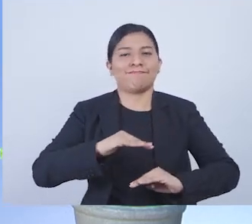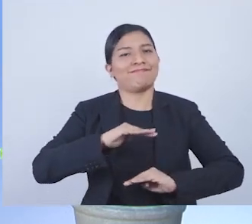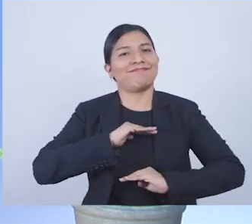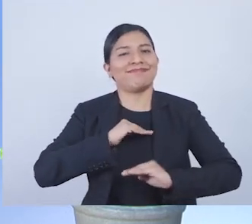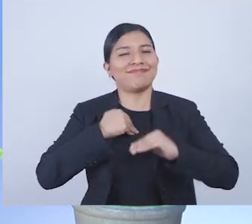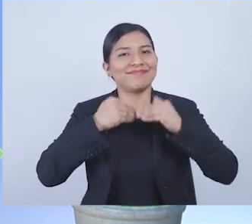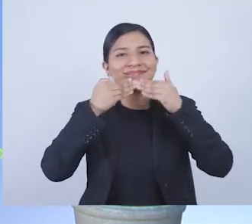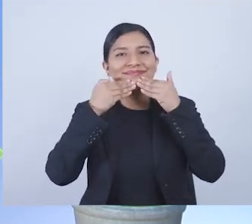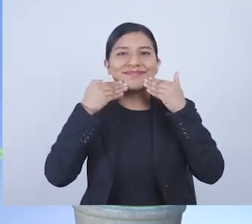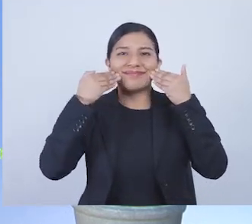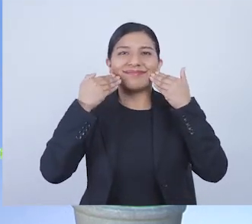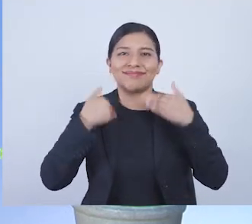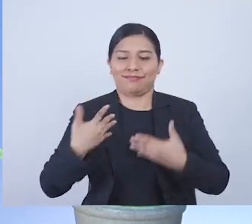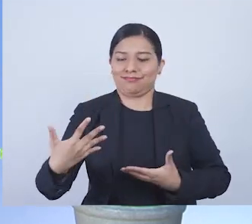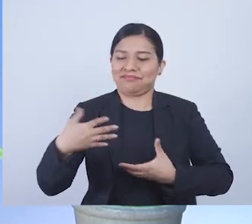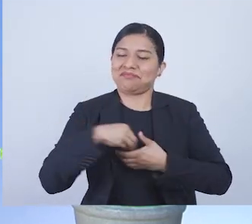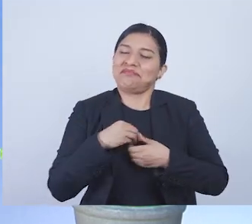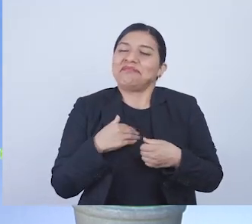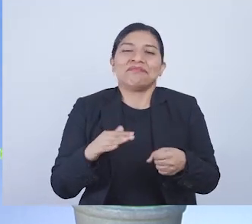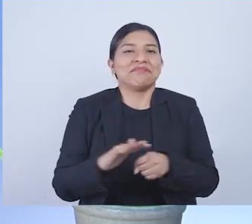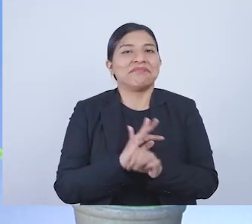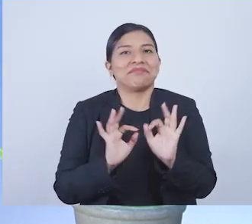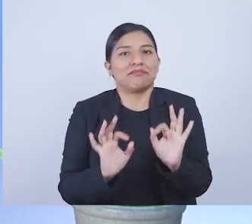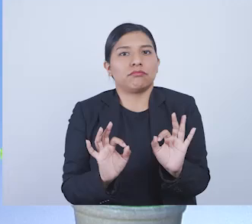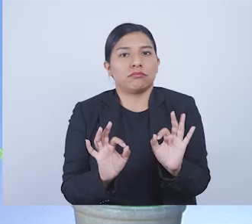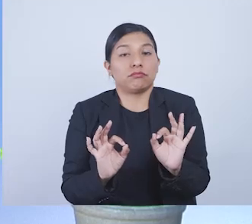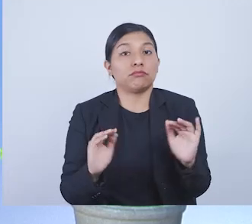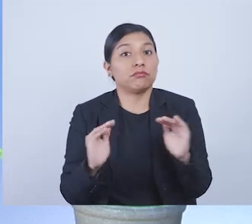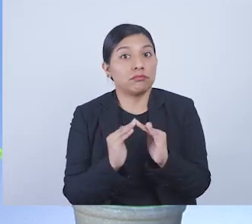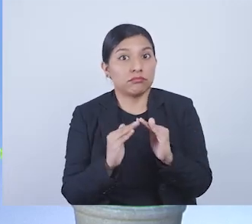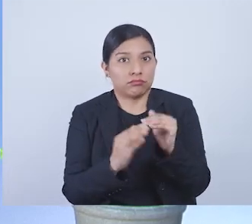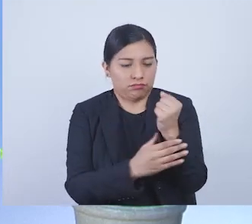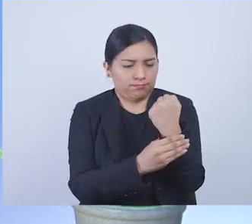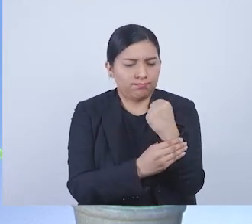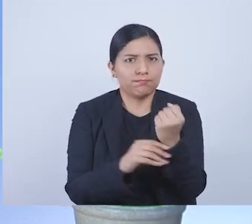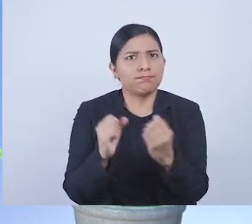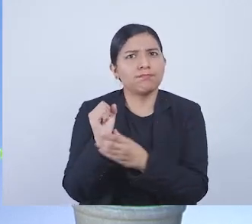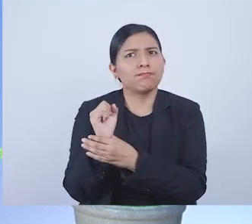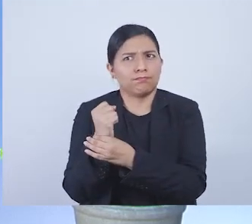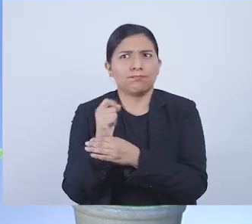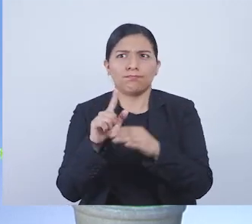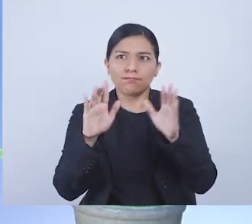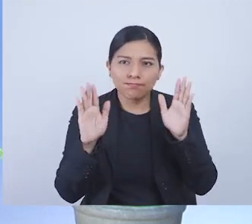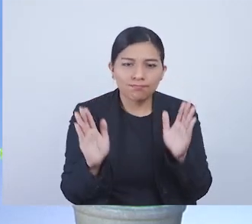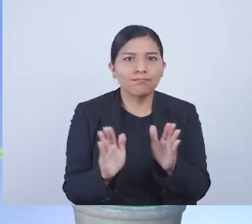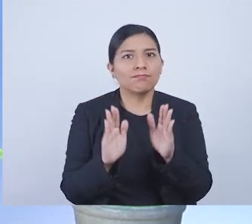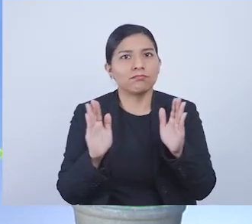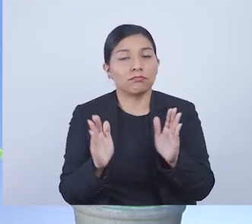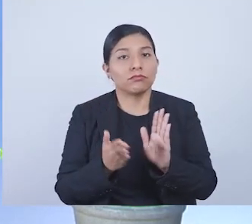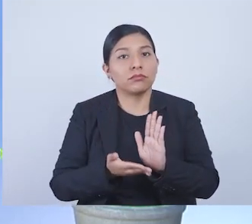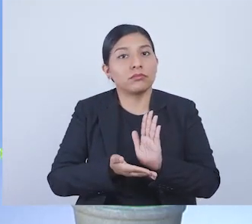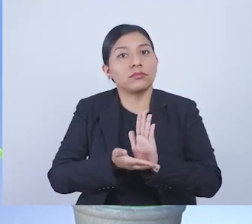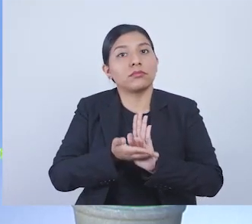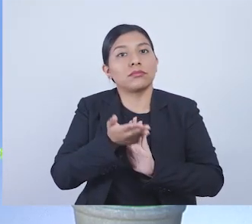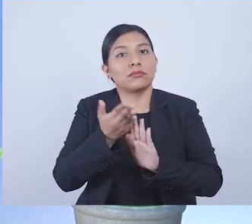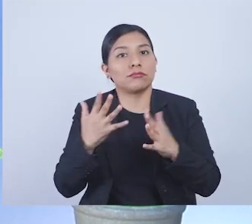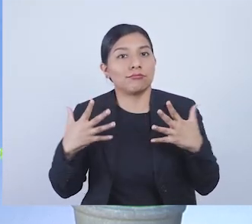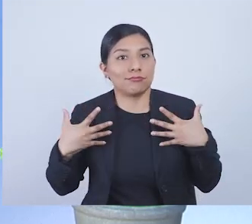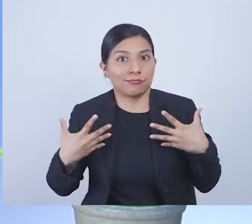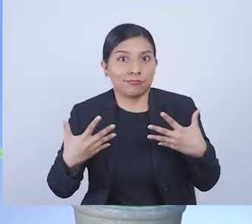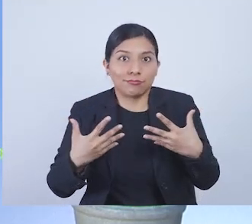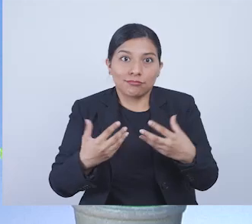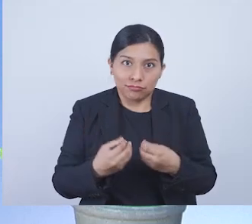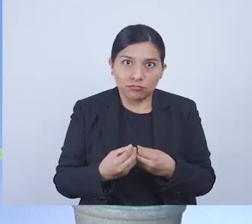alegría del niño. También la psicomotricidad propicia el aspecto del desarrollo social.